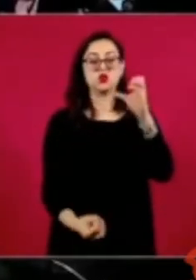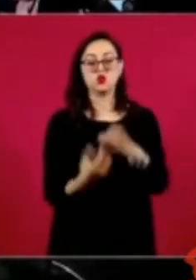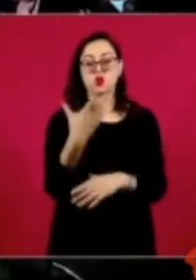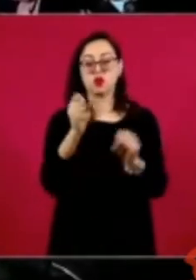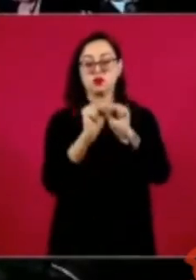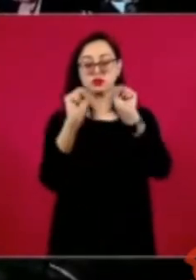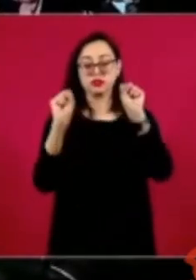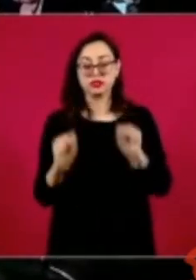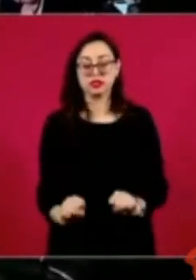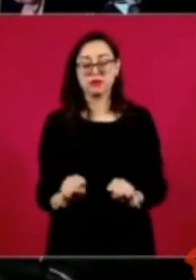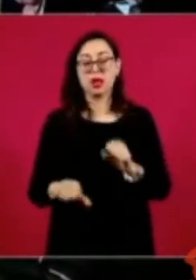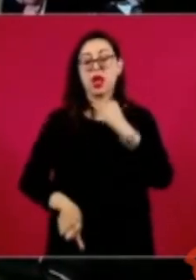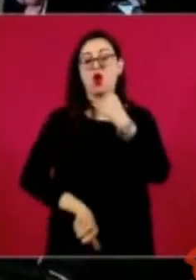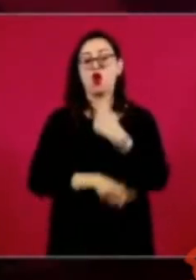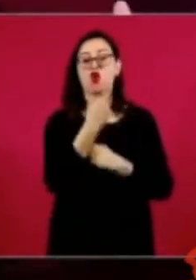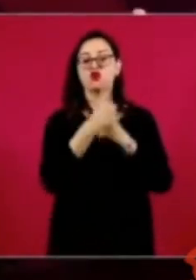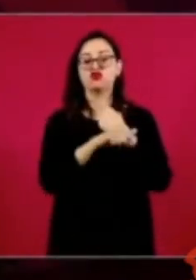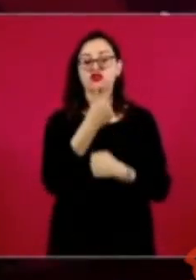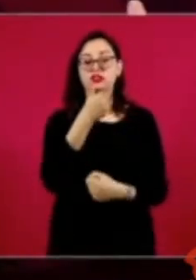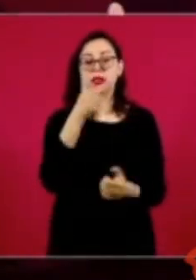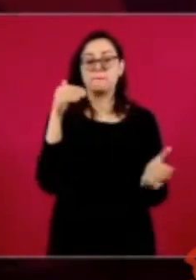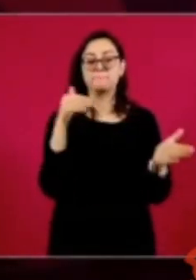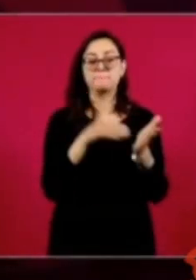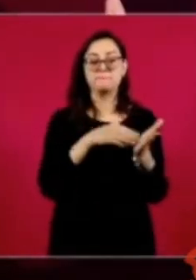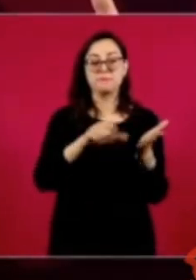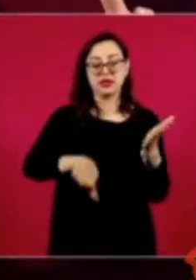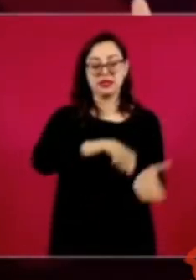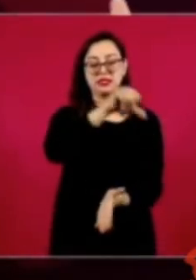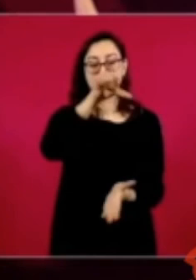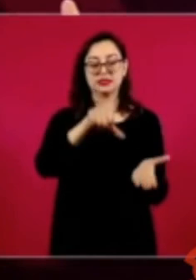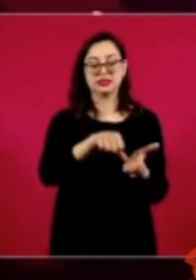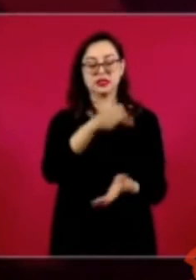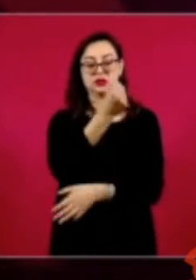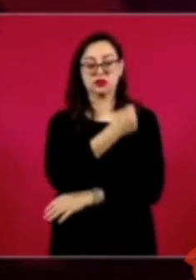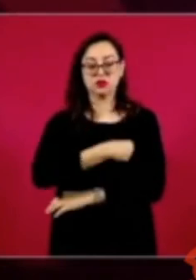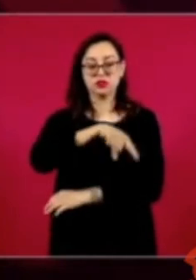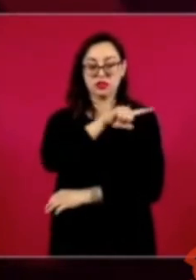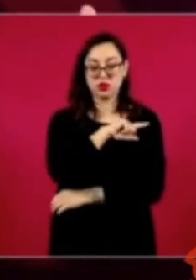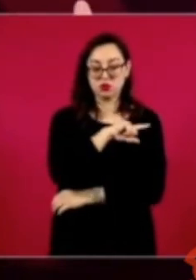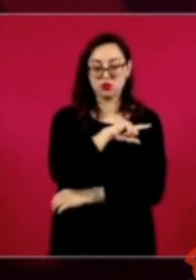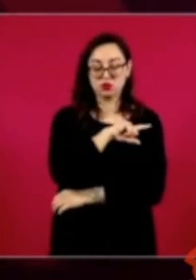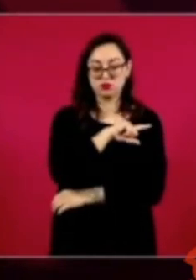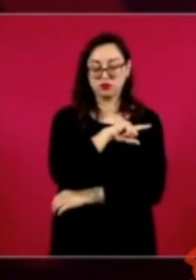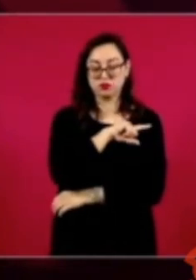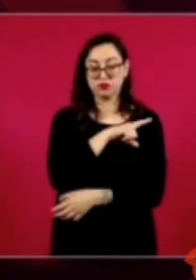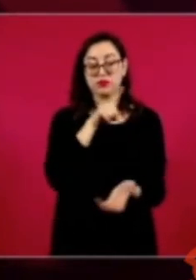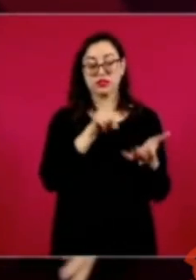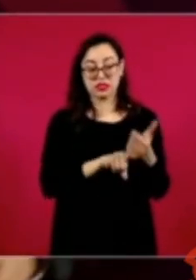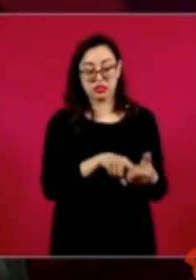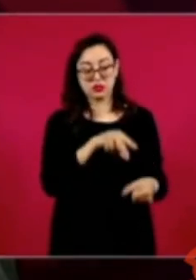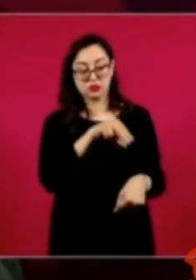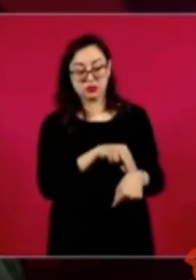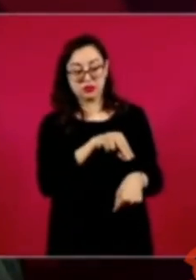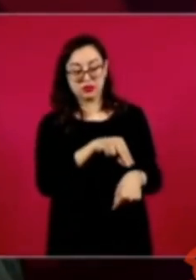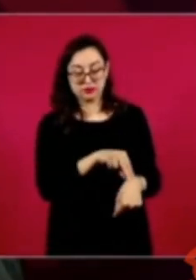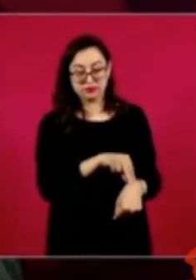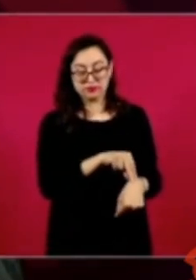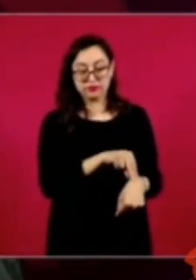11,000 centros de salud en todo el país, 11,000, con médicos